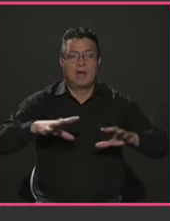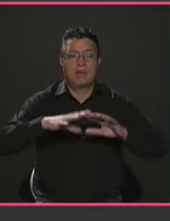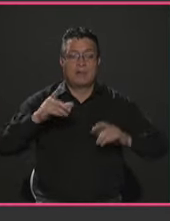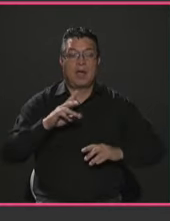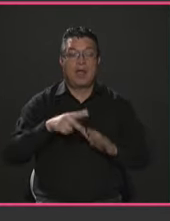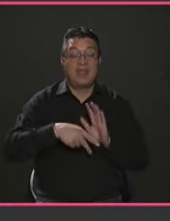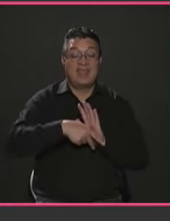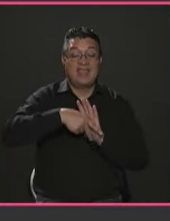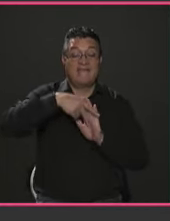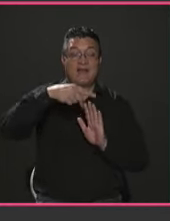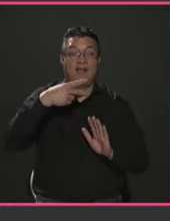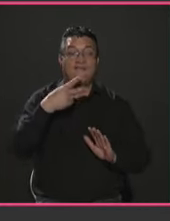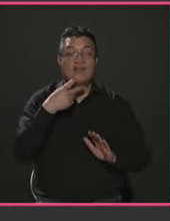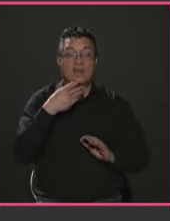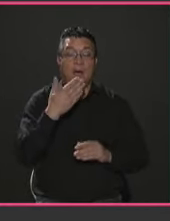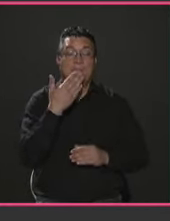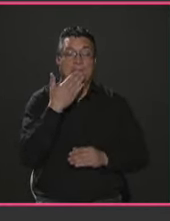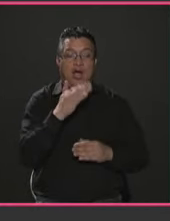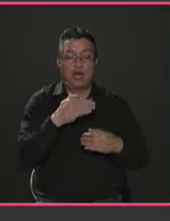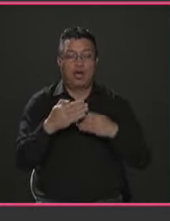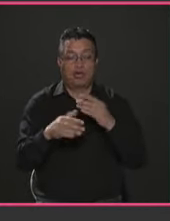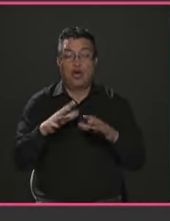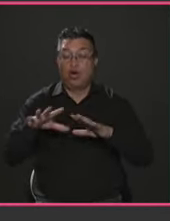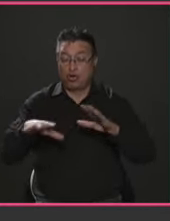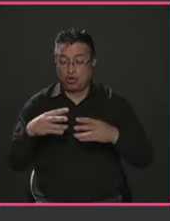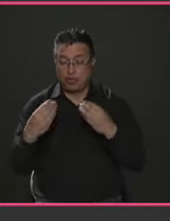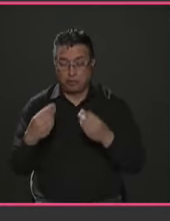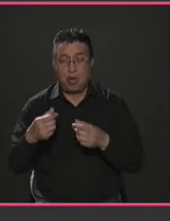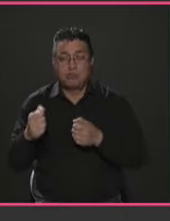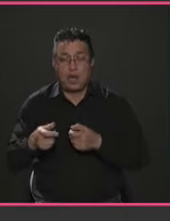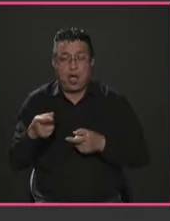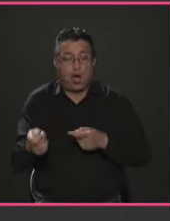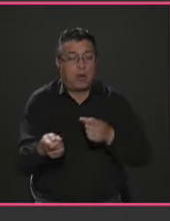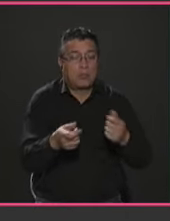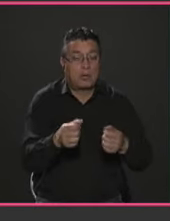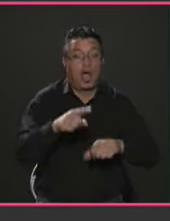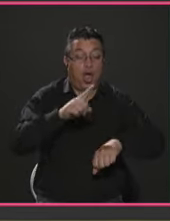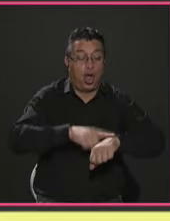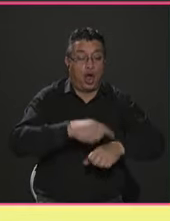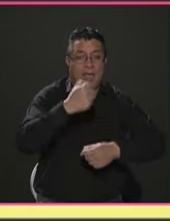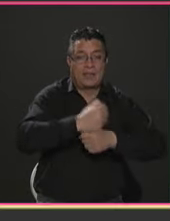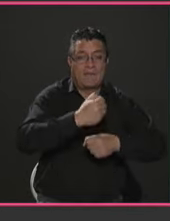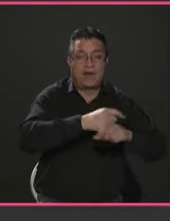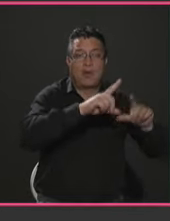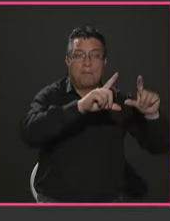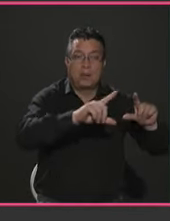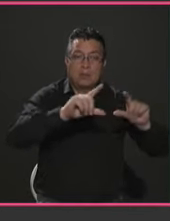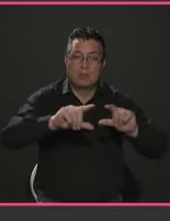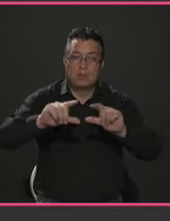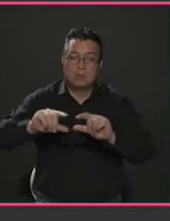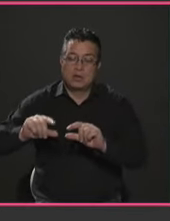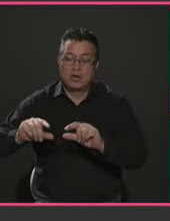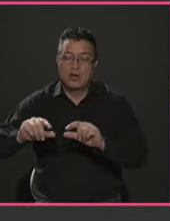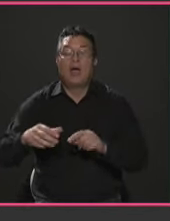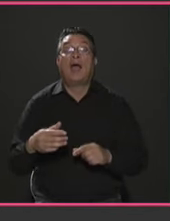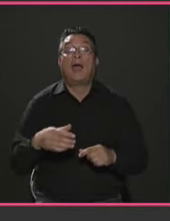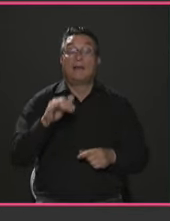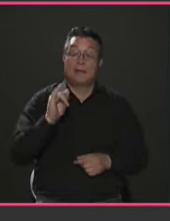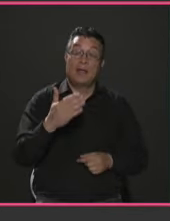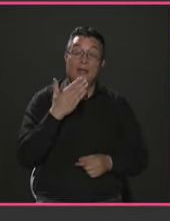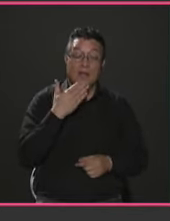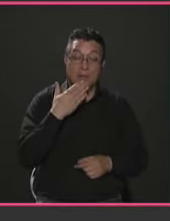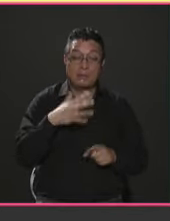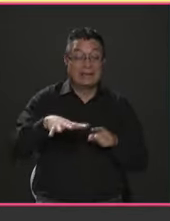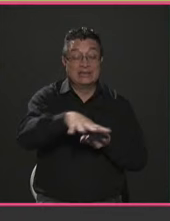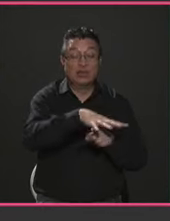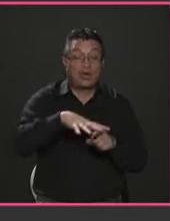vida hubieron nuevos bienes que estaban disponibles para nosotros se redujeron las horas de trabajo Incluso se mejorado